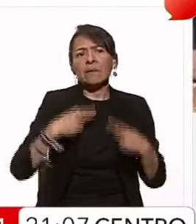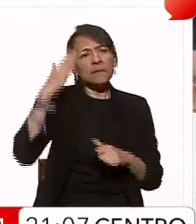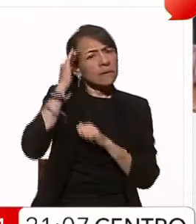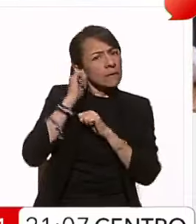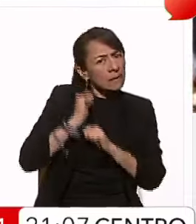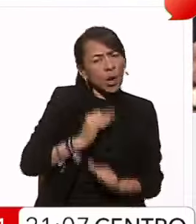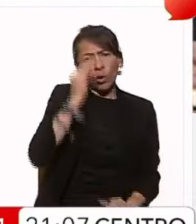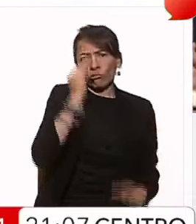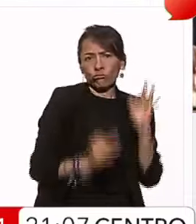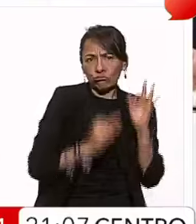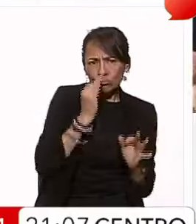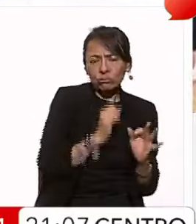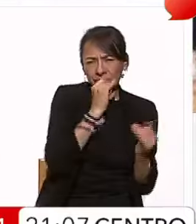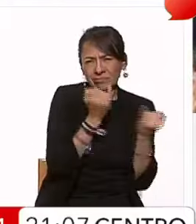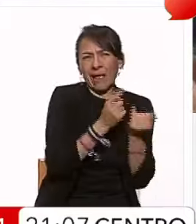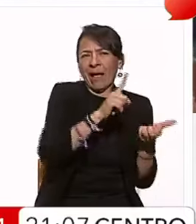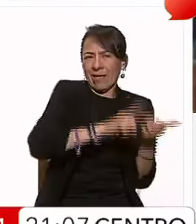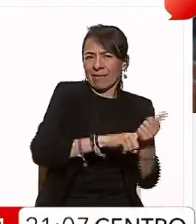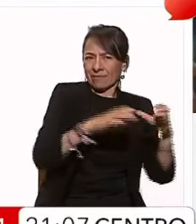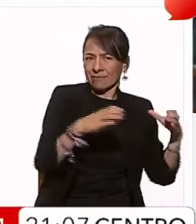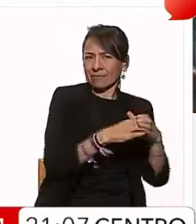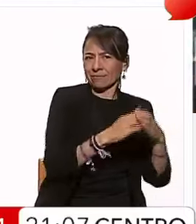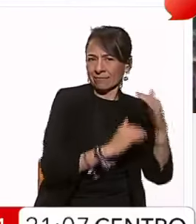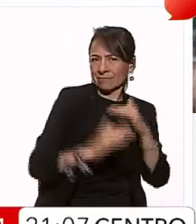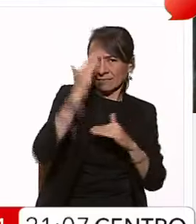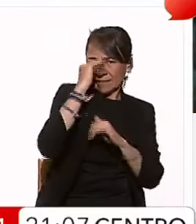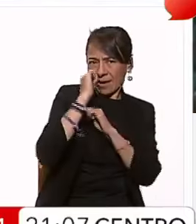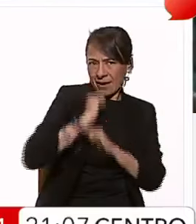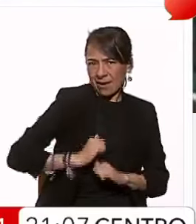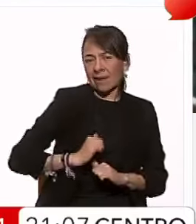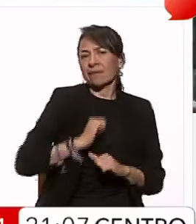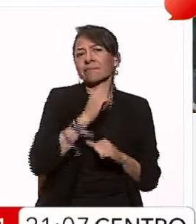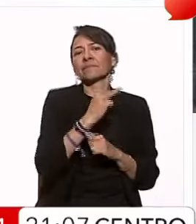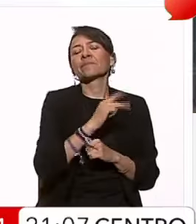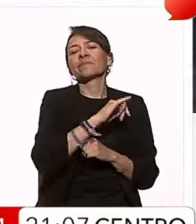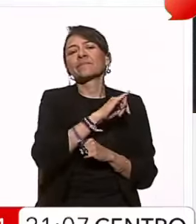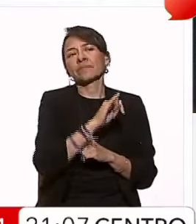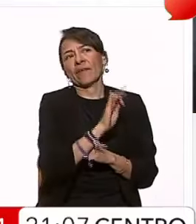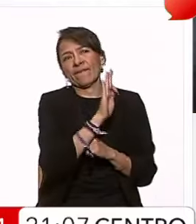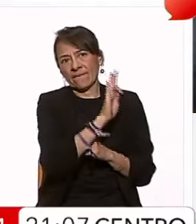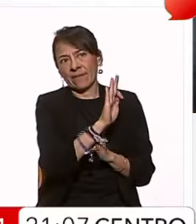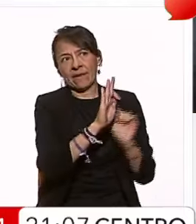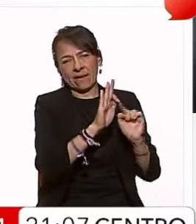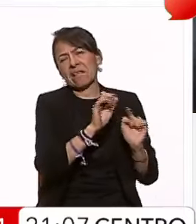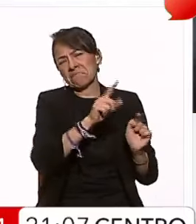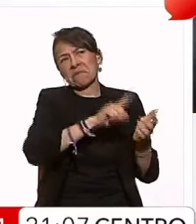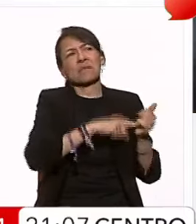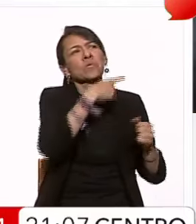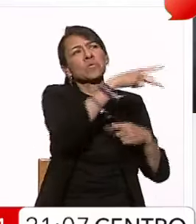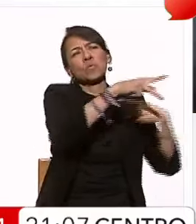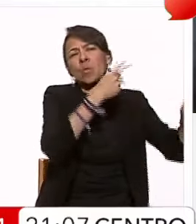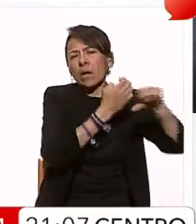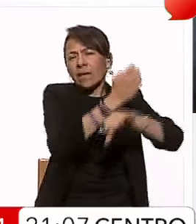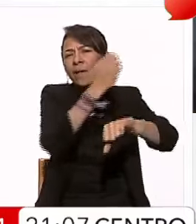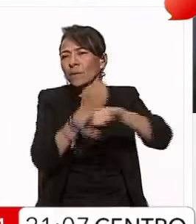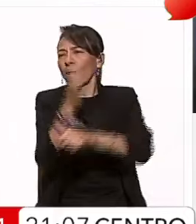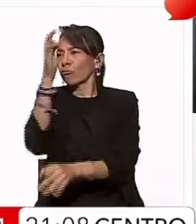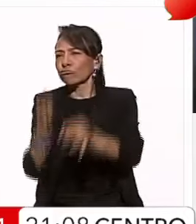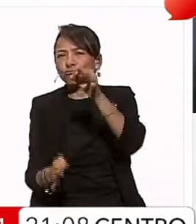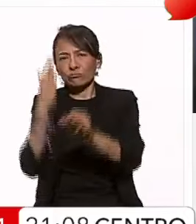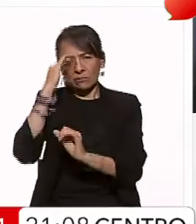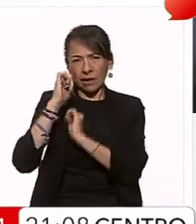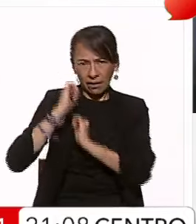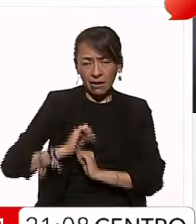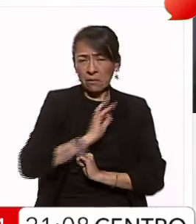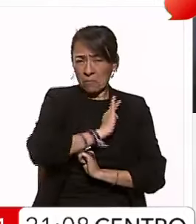titulares de los ejecutivos federal y en los Estados muy bien el pueblo puede